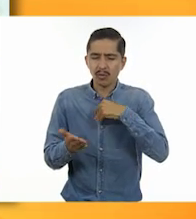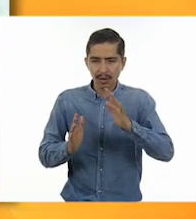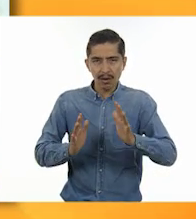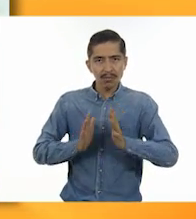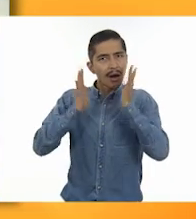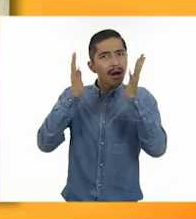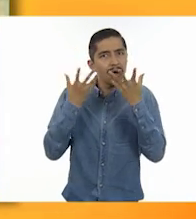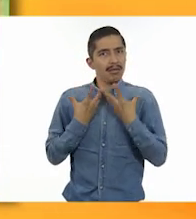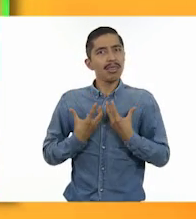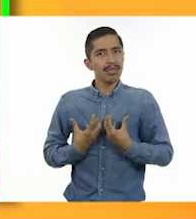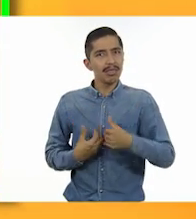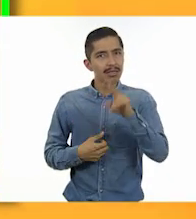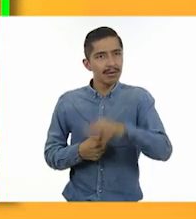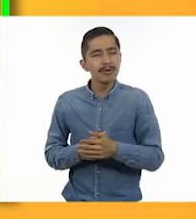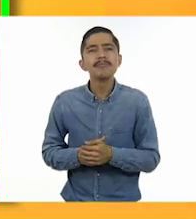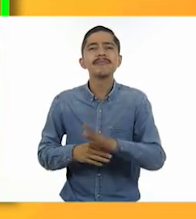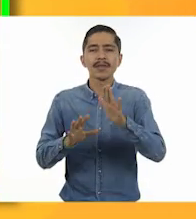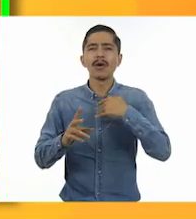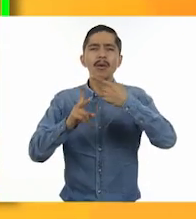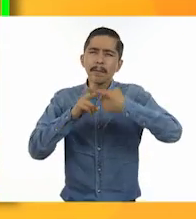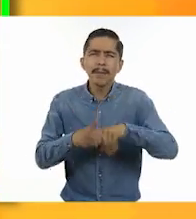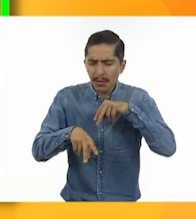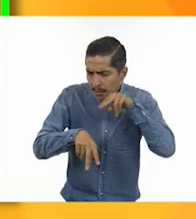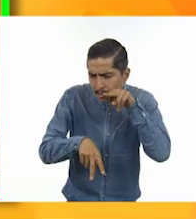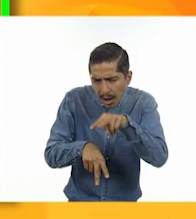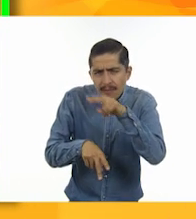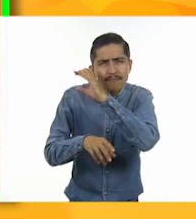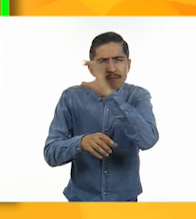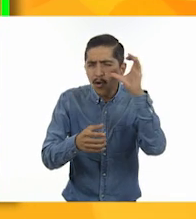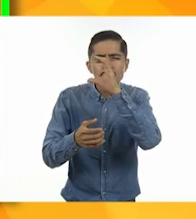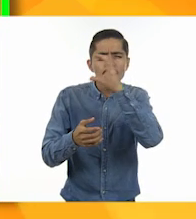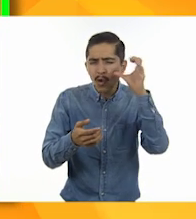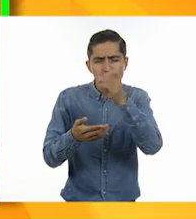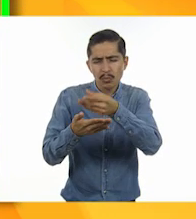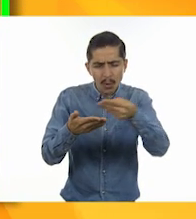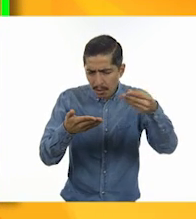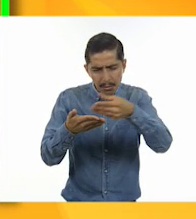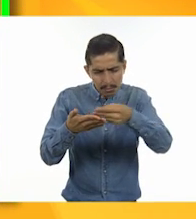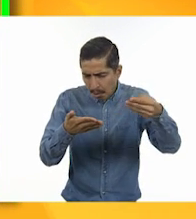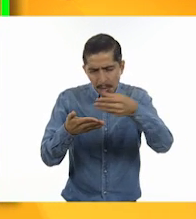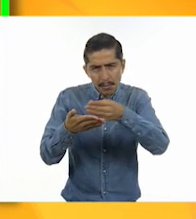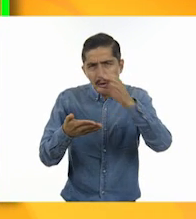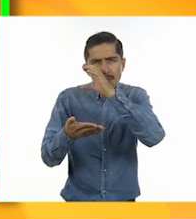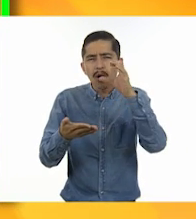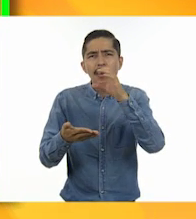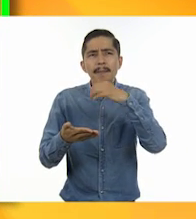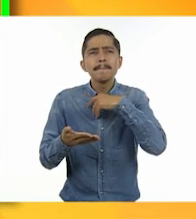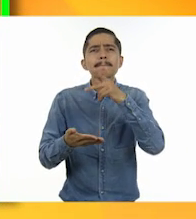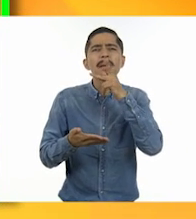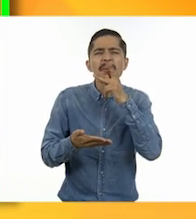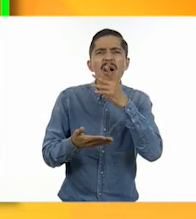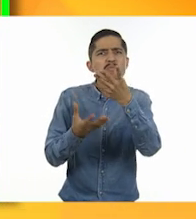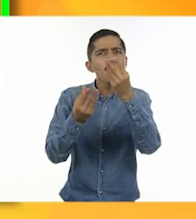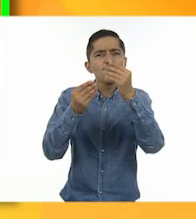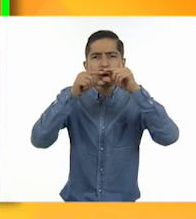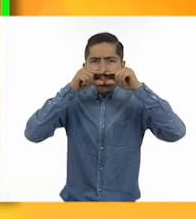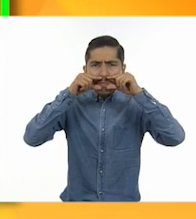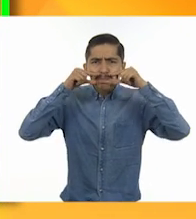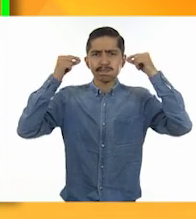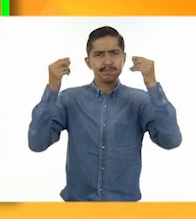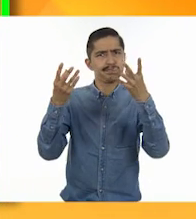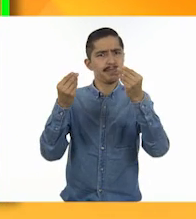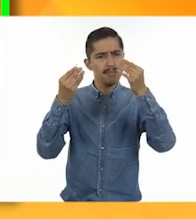susto. Empecé a ver las fotos una por una. Vi a papá con bigote y mucho pelo, y a mamá